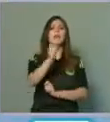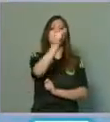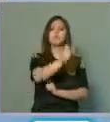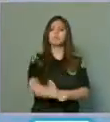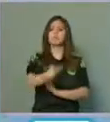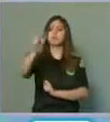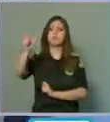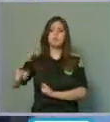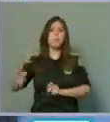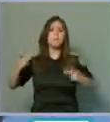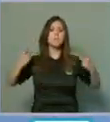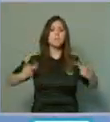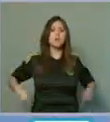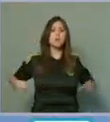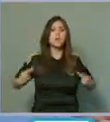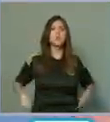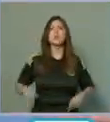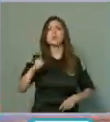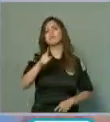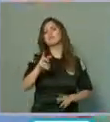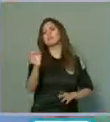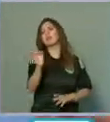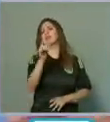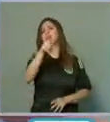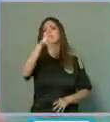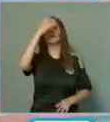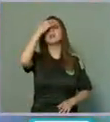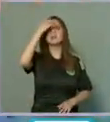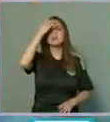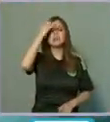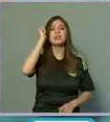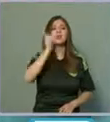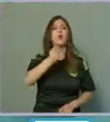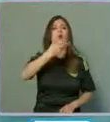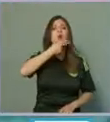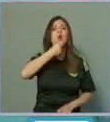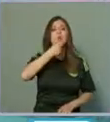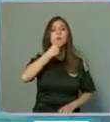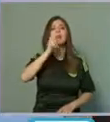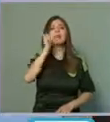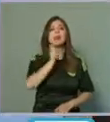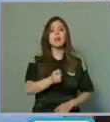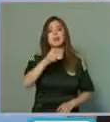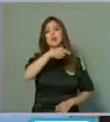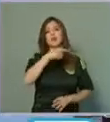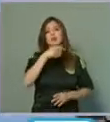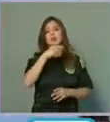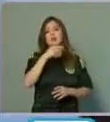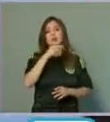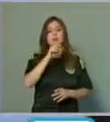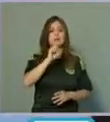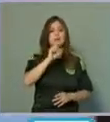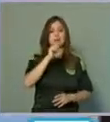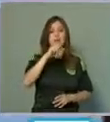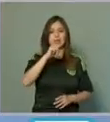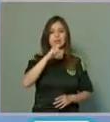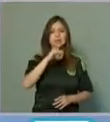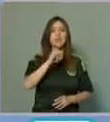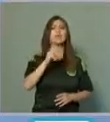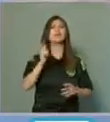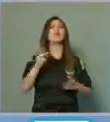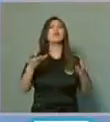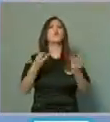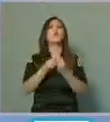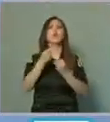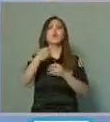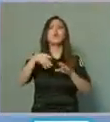es explotado justamente por alguien que seguro ustedes conocen muy bien, Stanislavski. Claro. El método de Stanislavski surge mucho o se consolida mucho gracias a